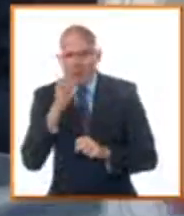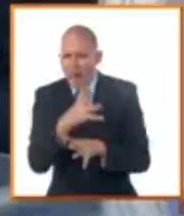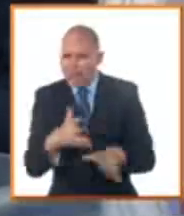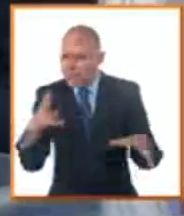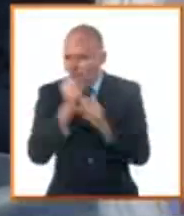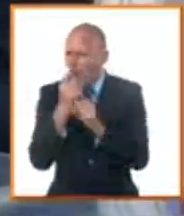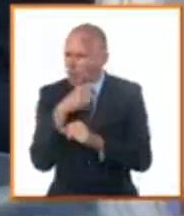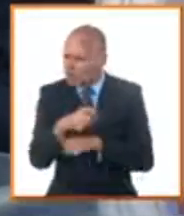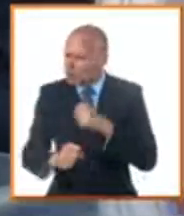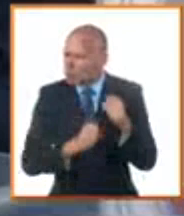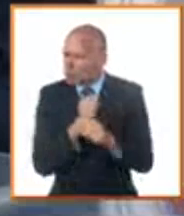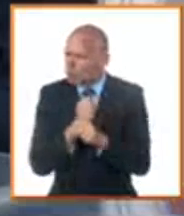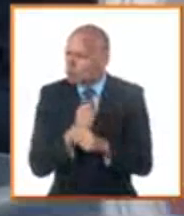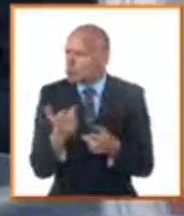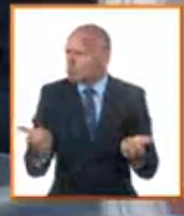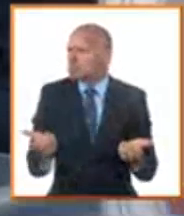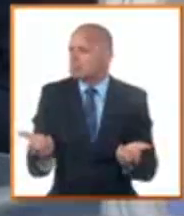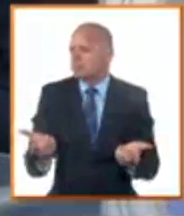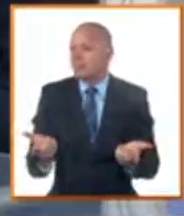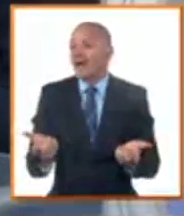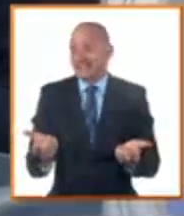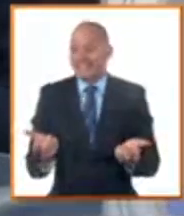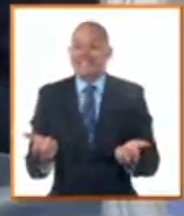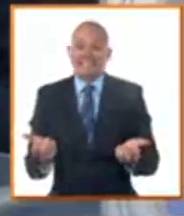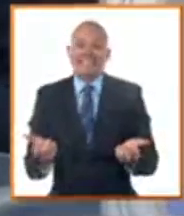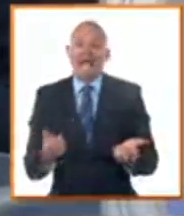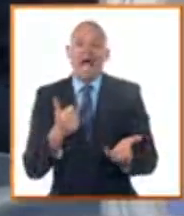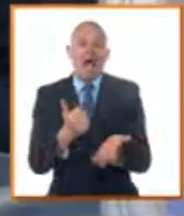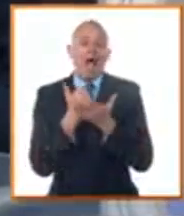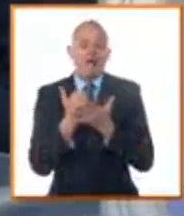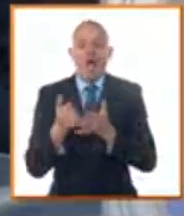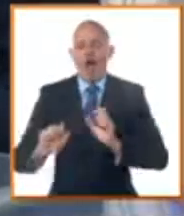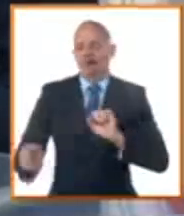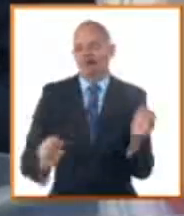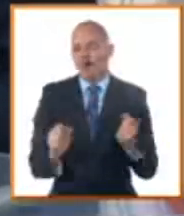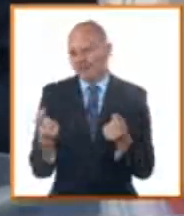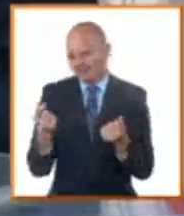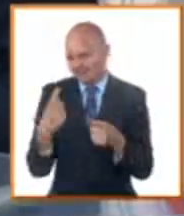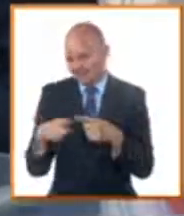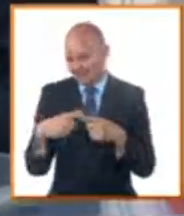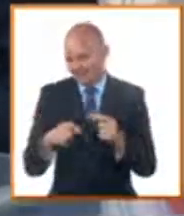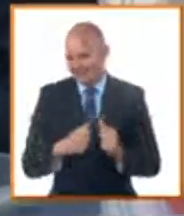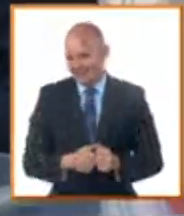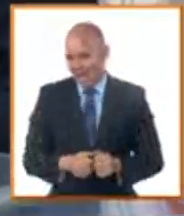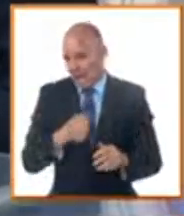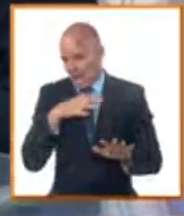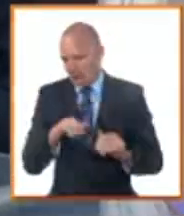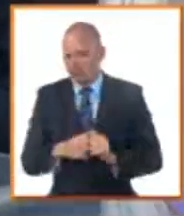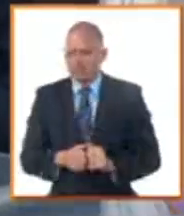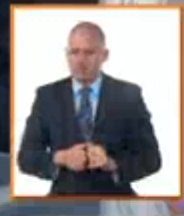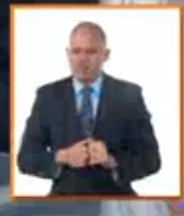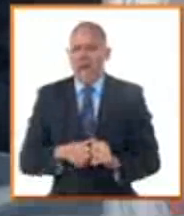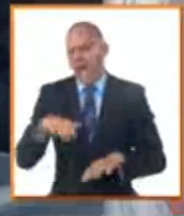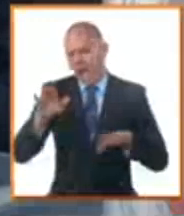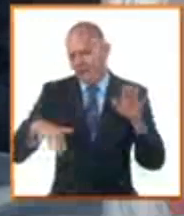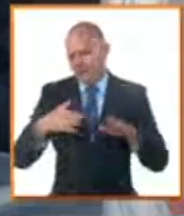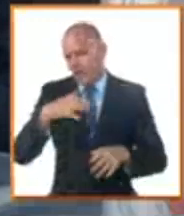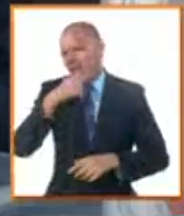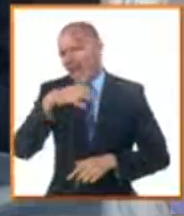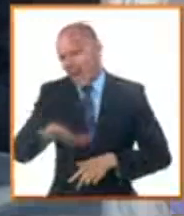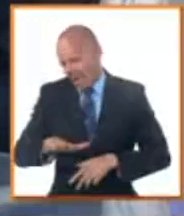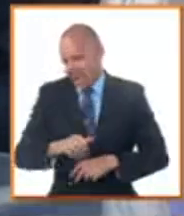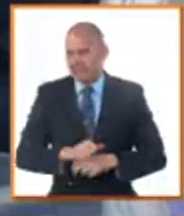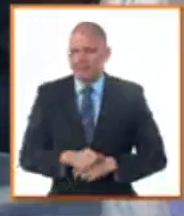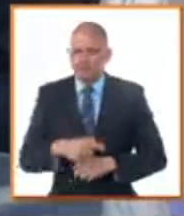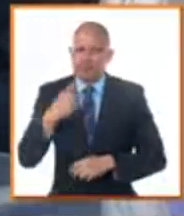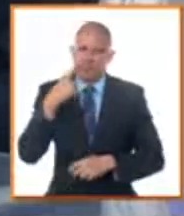hacer control del dinero, del gasto, como medio de control, ya que normalmente yo siempre pongo un símil, ¿no? En analogía, en